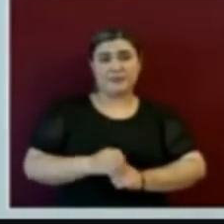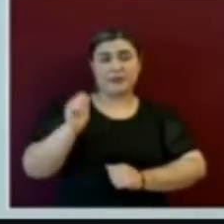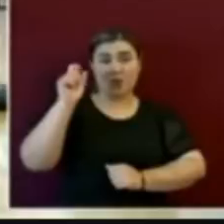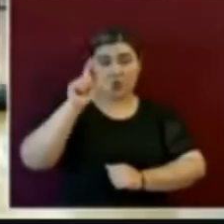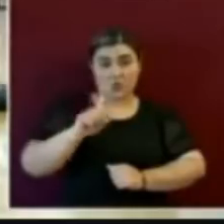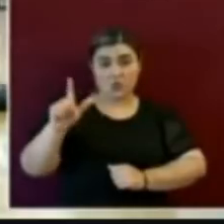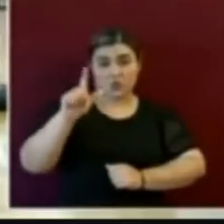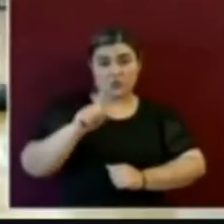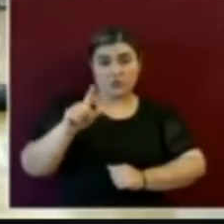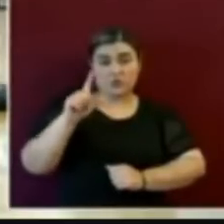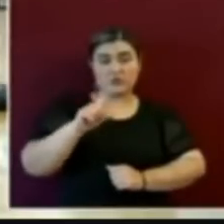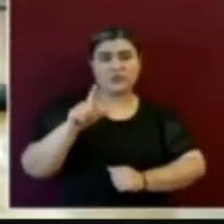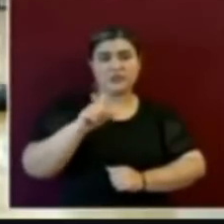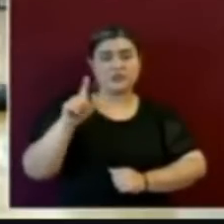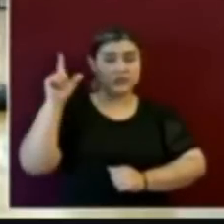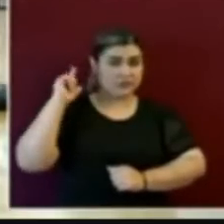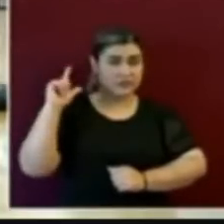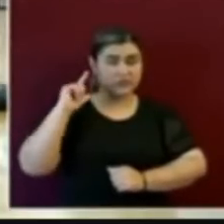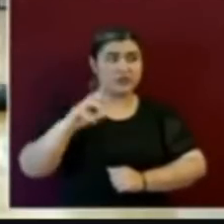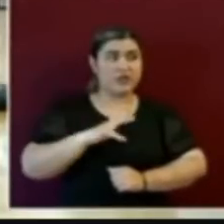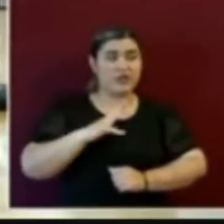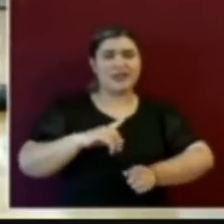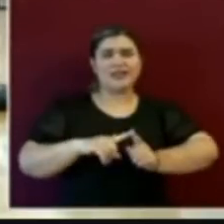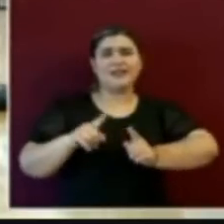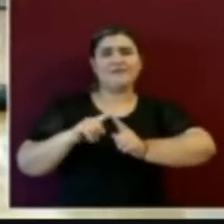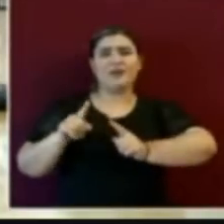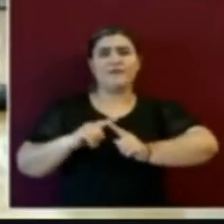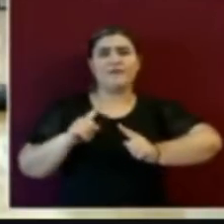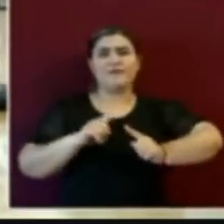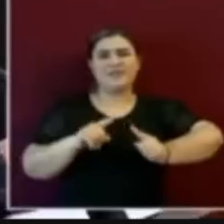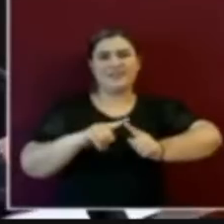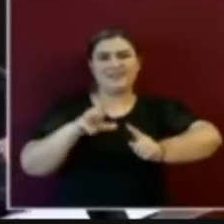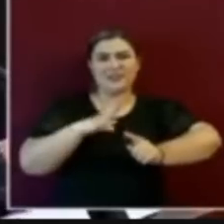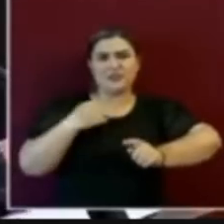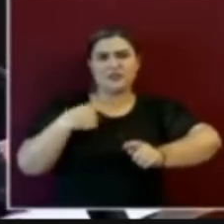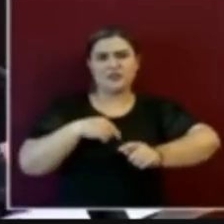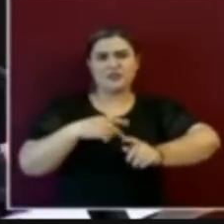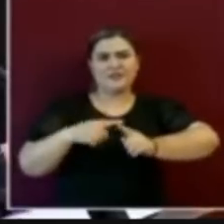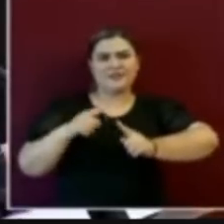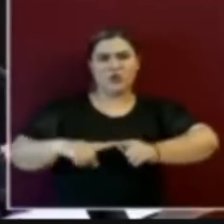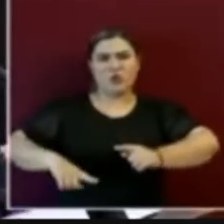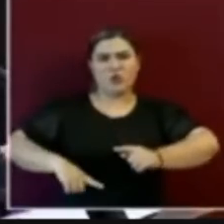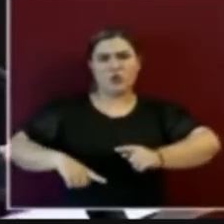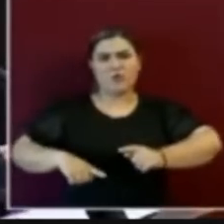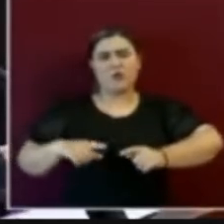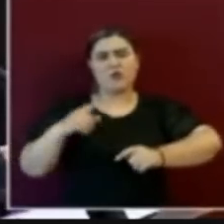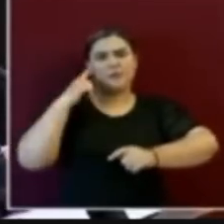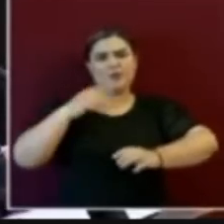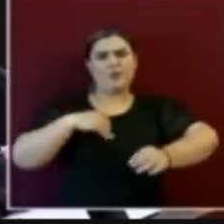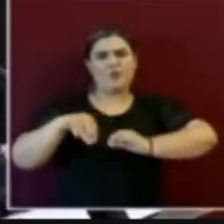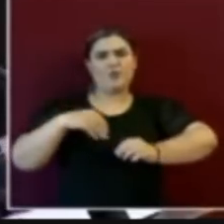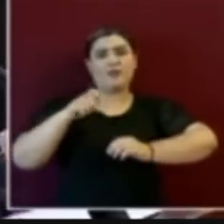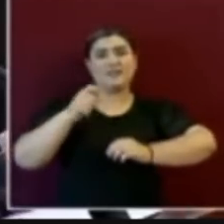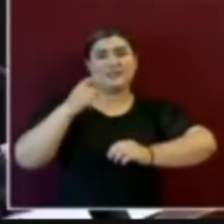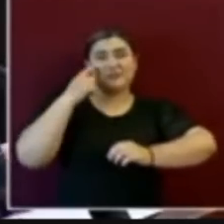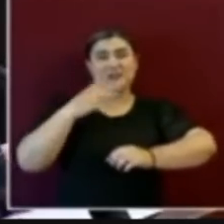lunes tuvimos varios, todos los gobernadores del movimiento y algunos